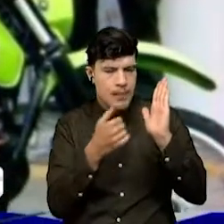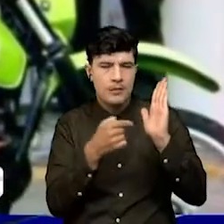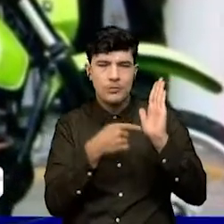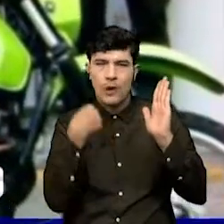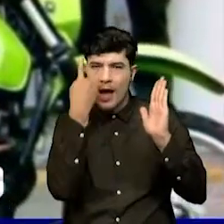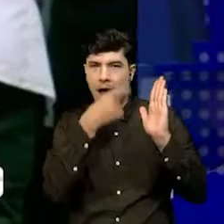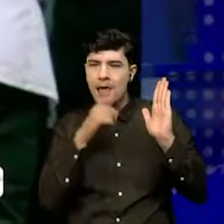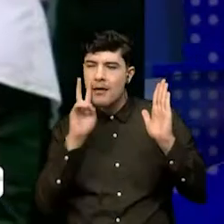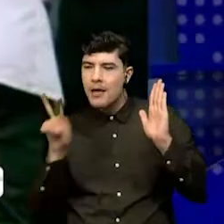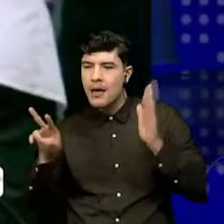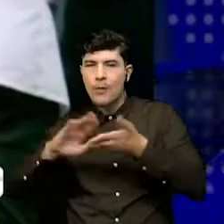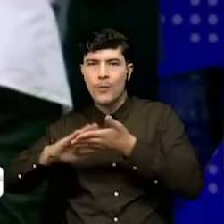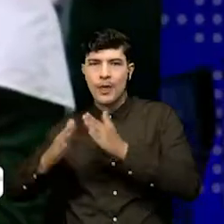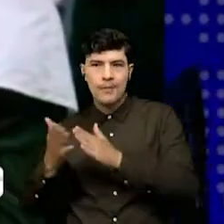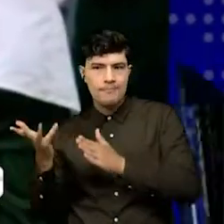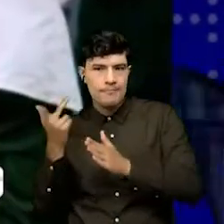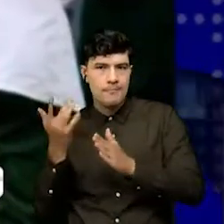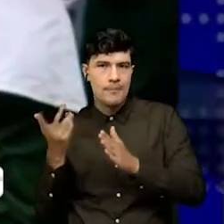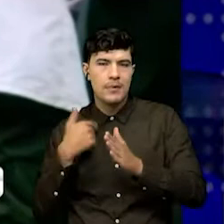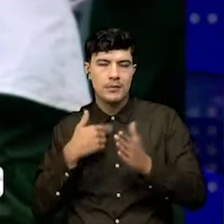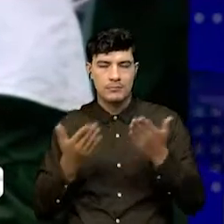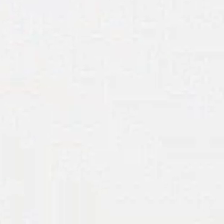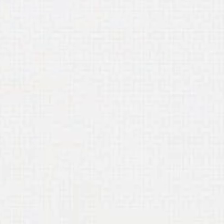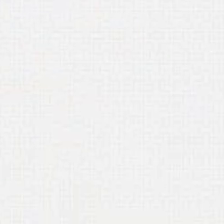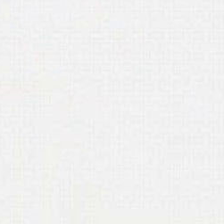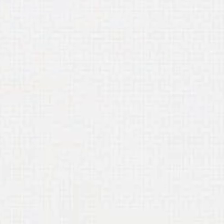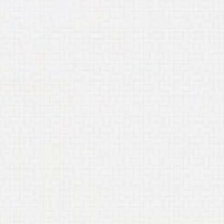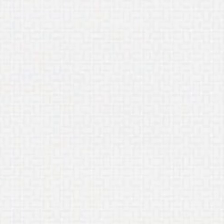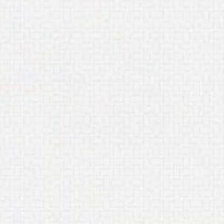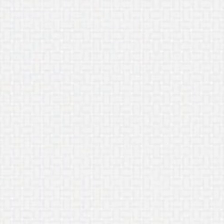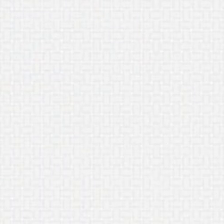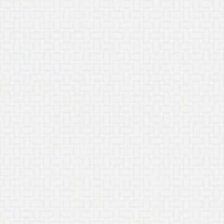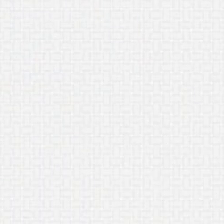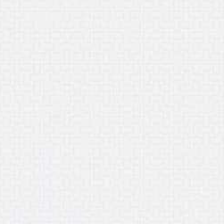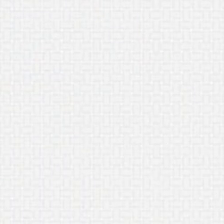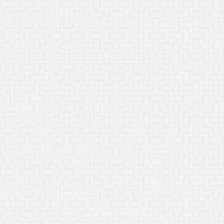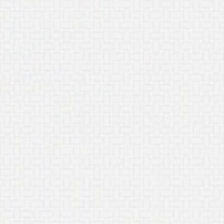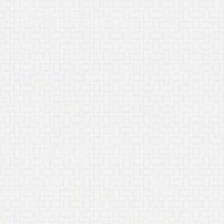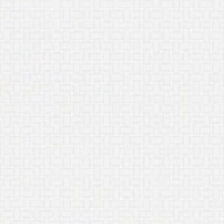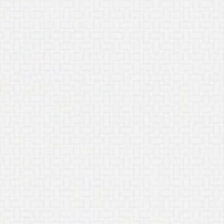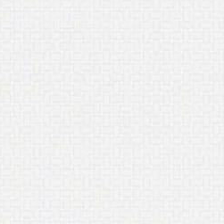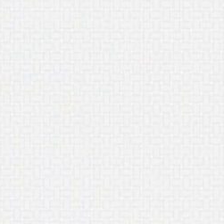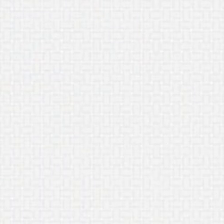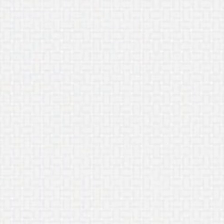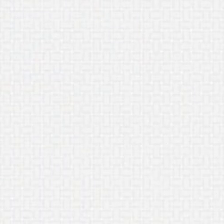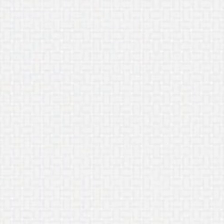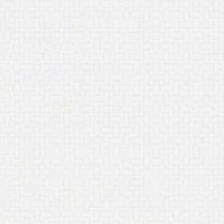los cuales van a ser cotejados con la Fiscalía General de la Nación. Canaltro.com